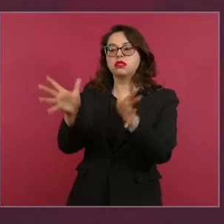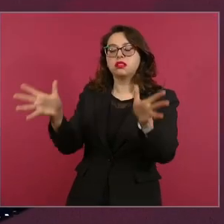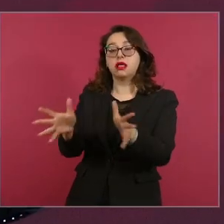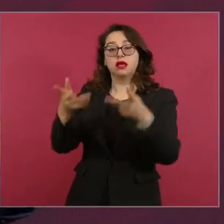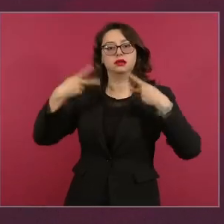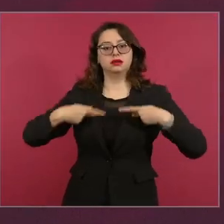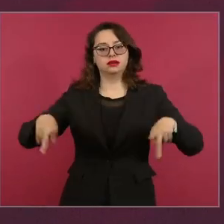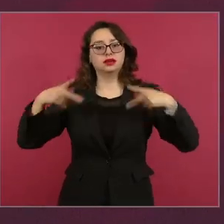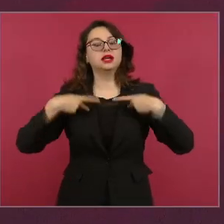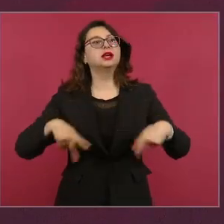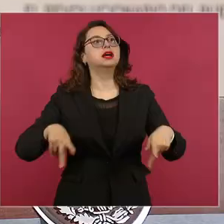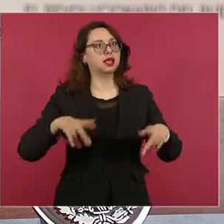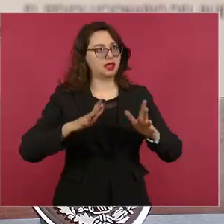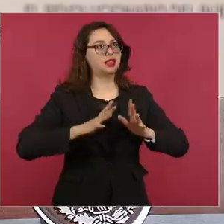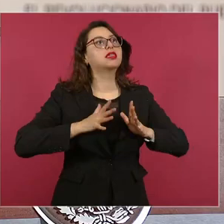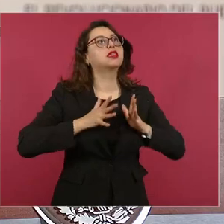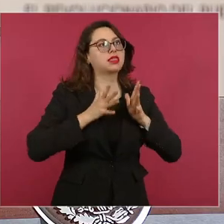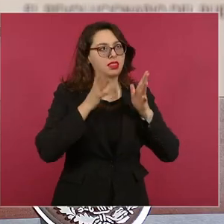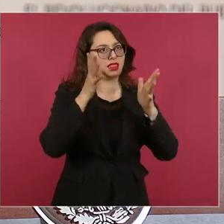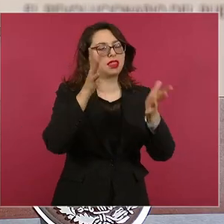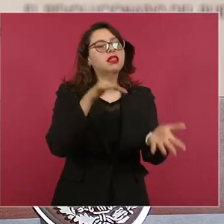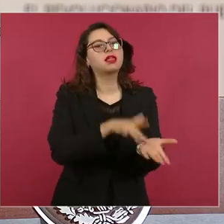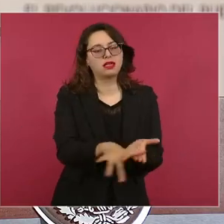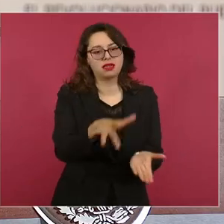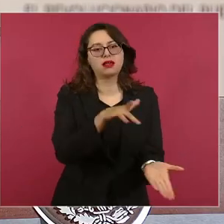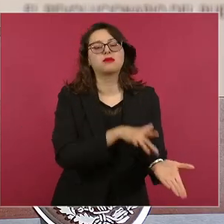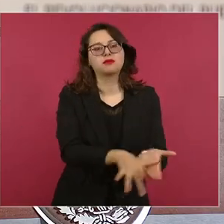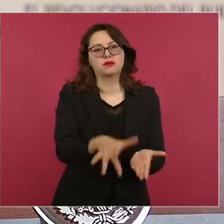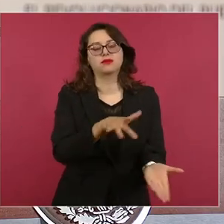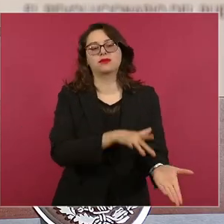Eso se puso de moda en los últimos tiempos.